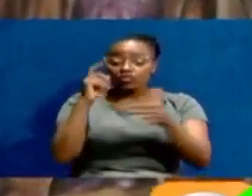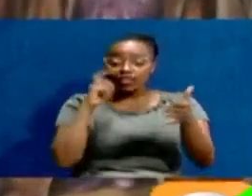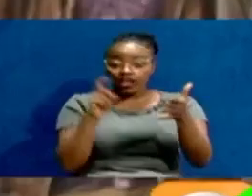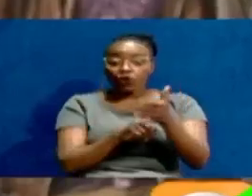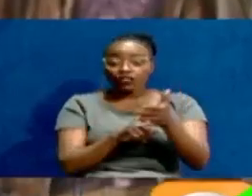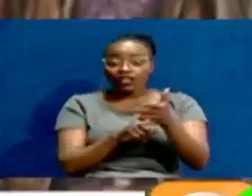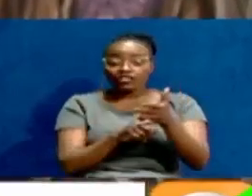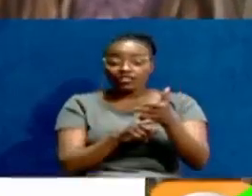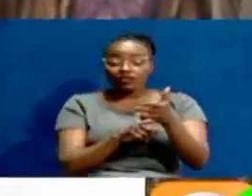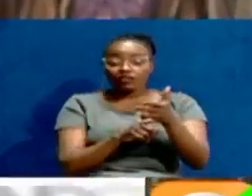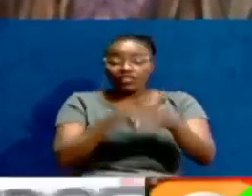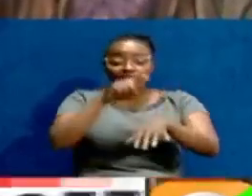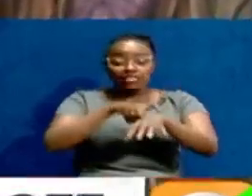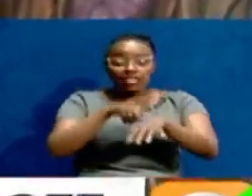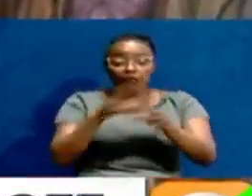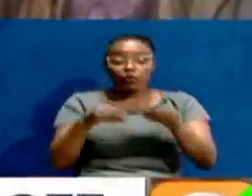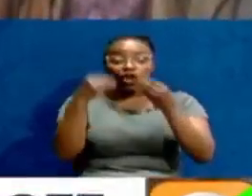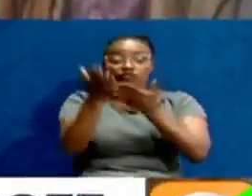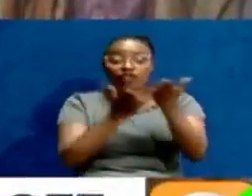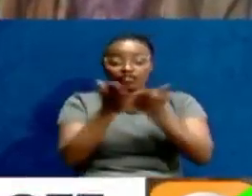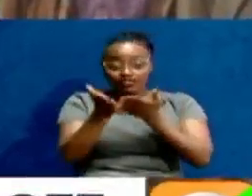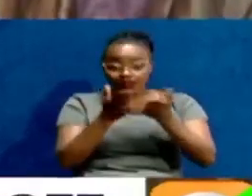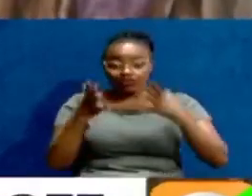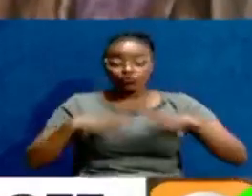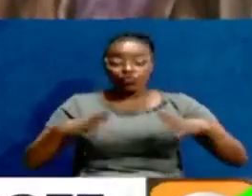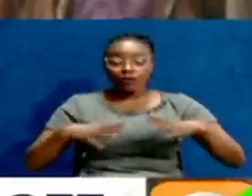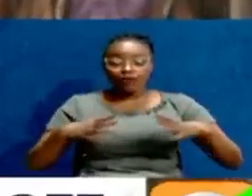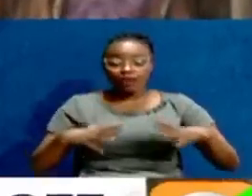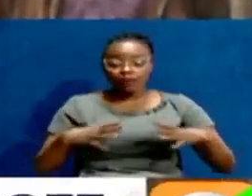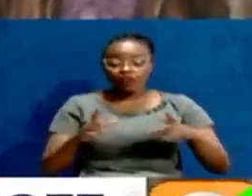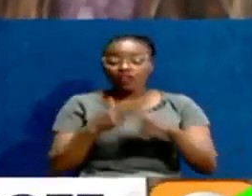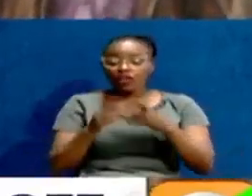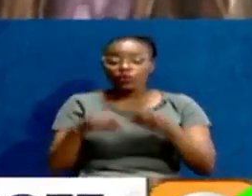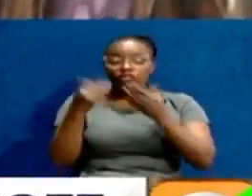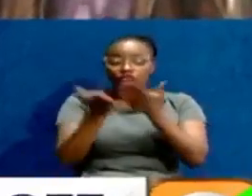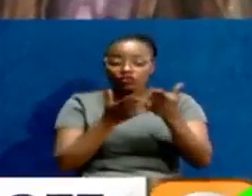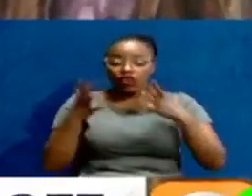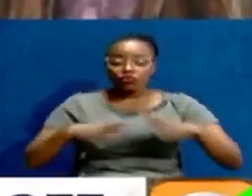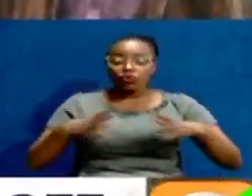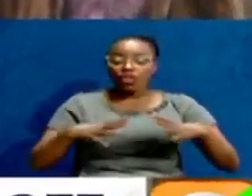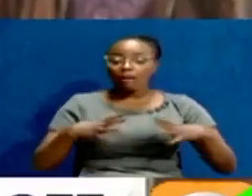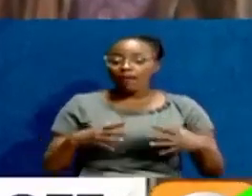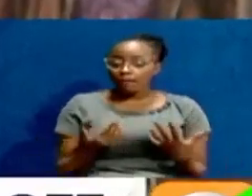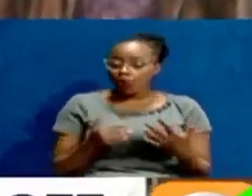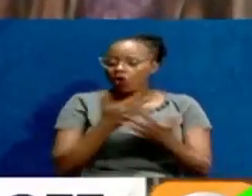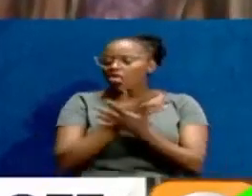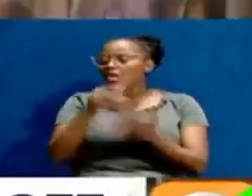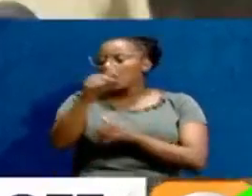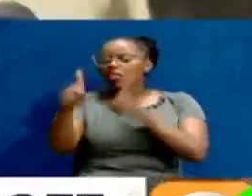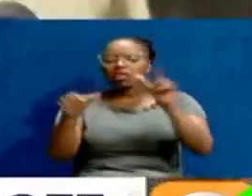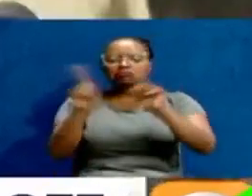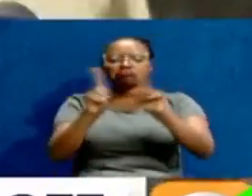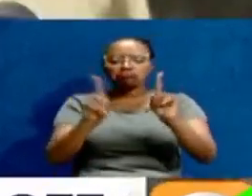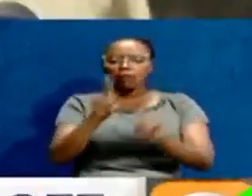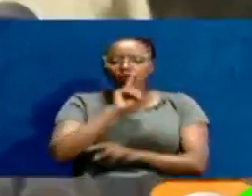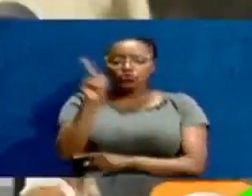recognizes that when you are delivering services to the people, you are delivering services to people, not trees or land or anywhere else.